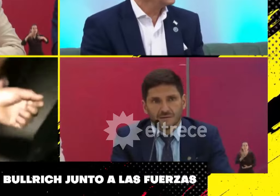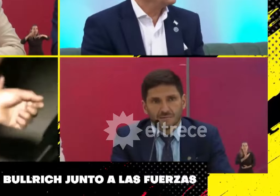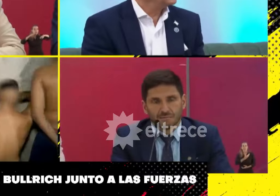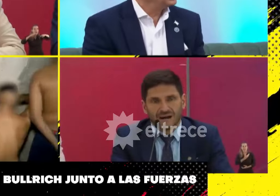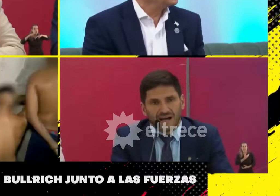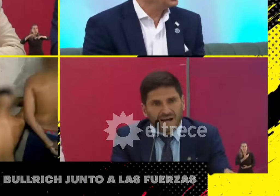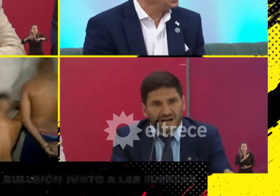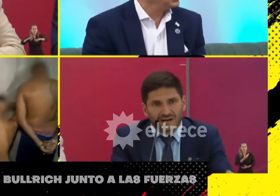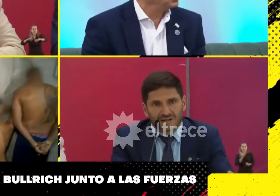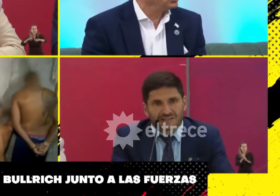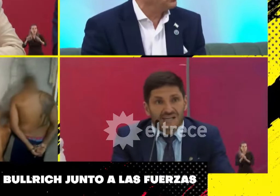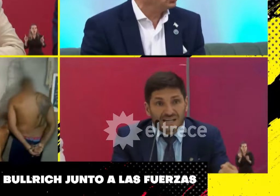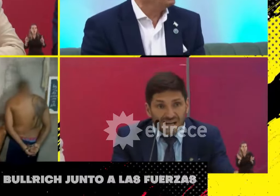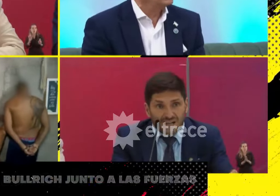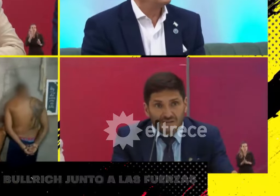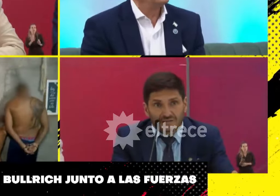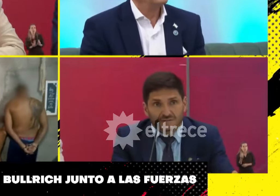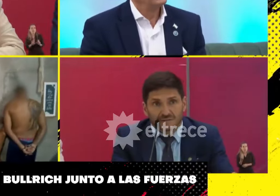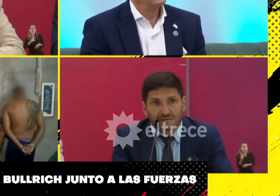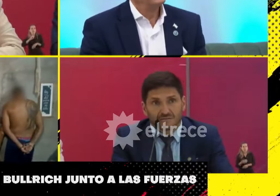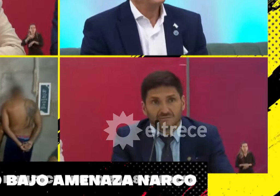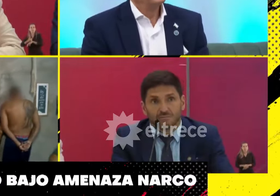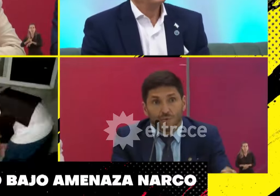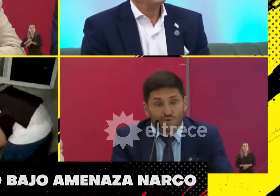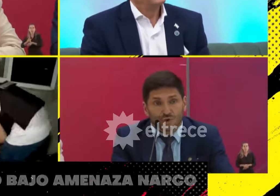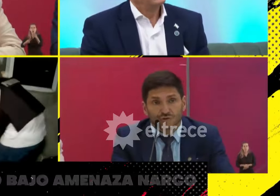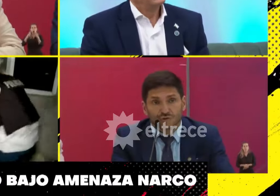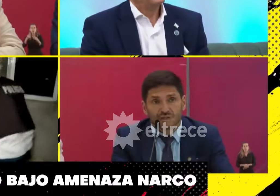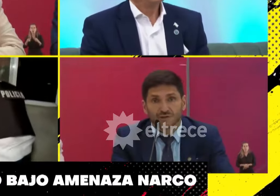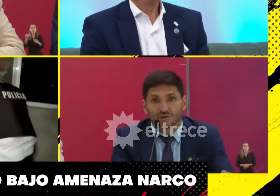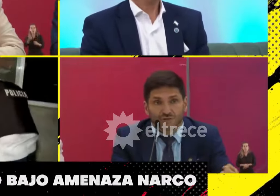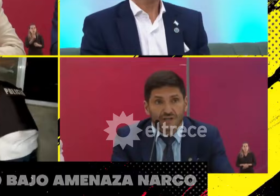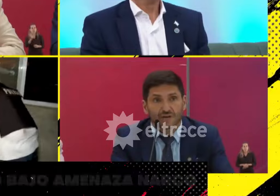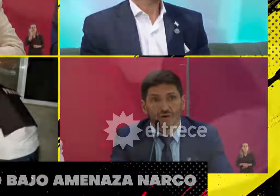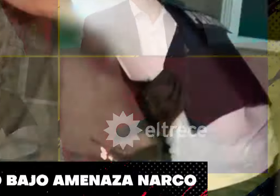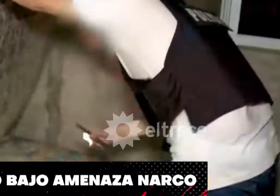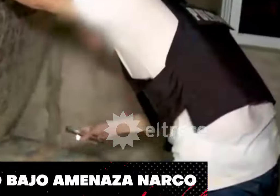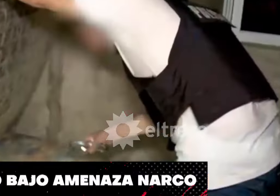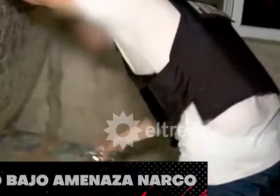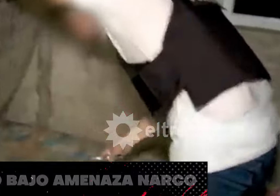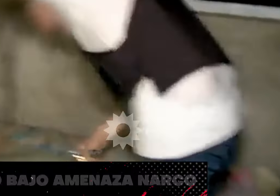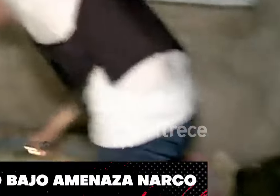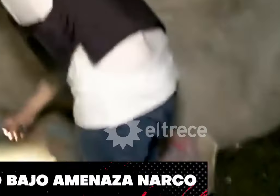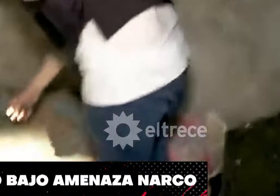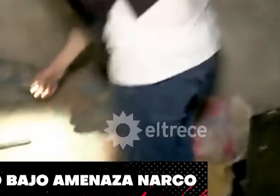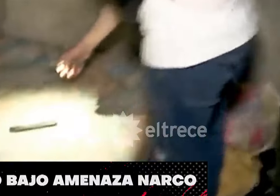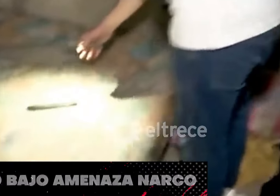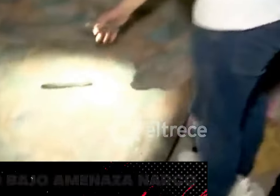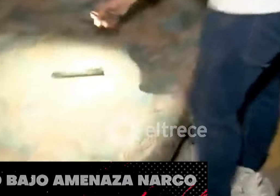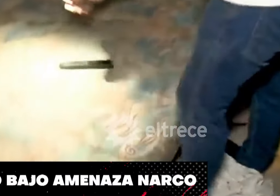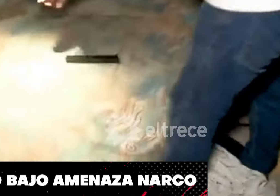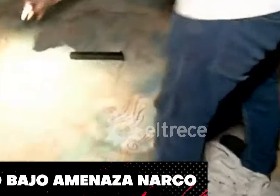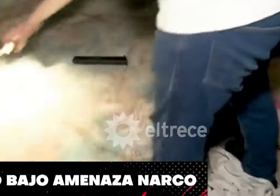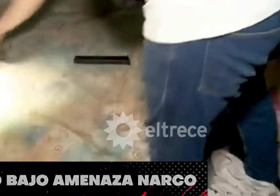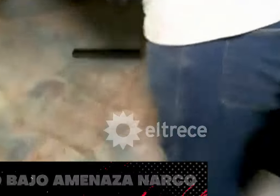a esta escoria de la sociedad que es el narcotráfico. Ahora, ¿no? Héctor, perdón, estamos de acuerdo en todo lo que está diciendo, pero ¿gente idónea porque no hay o gente idónea